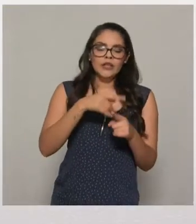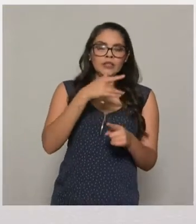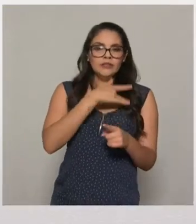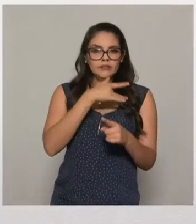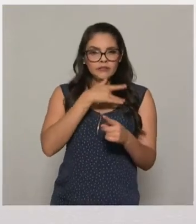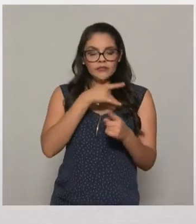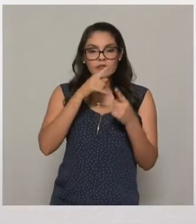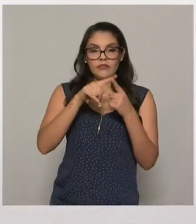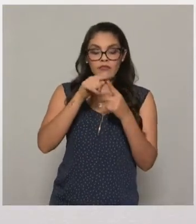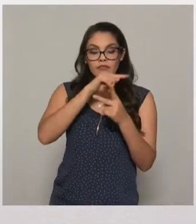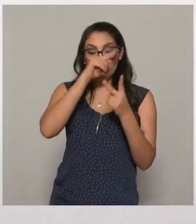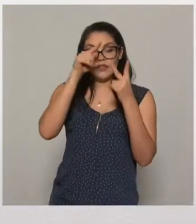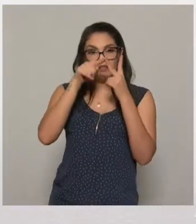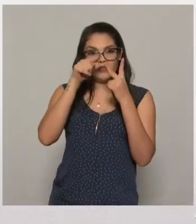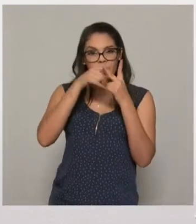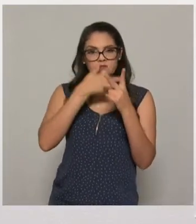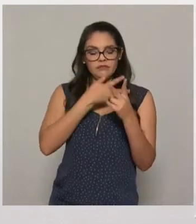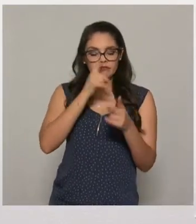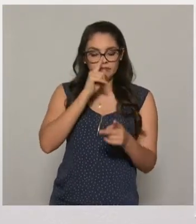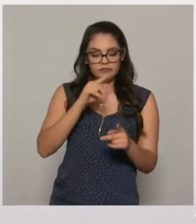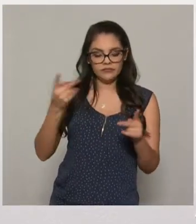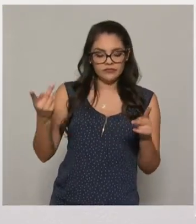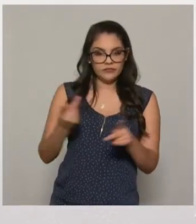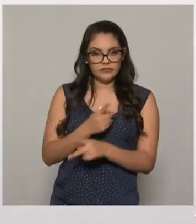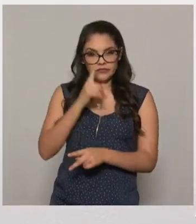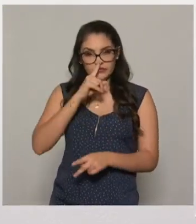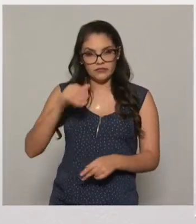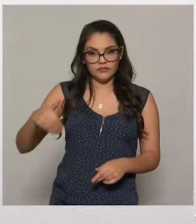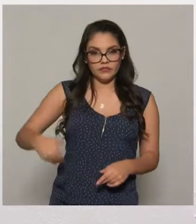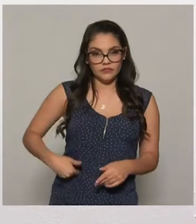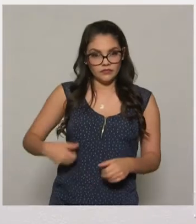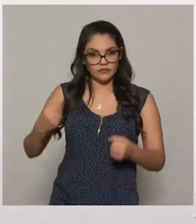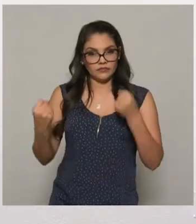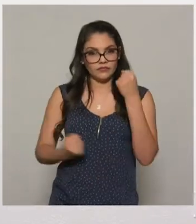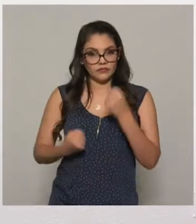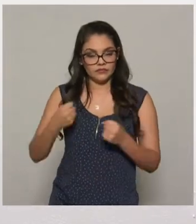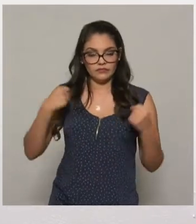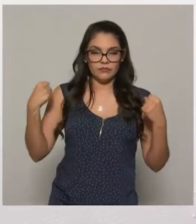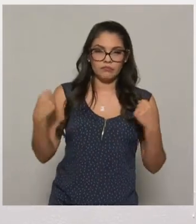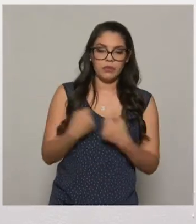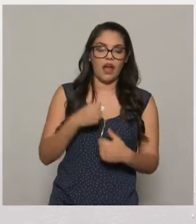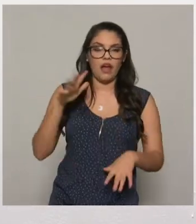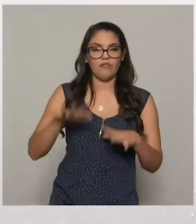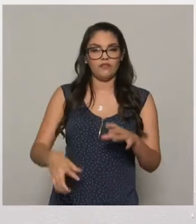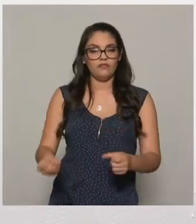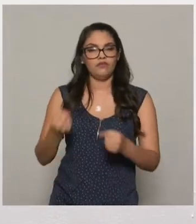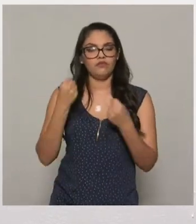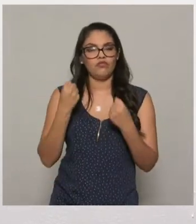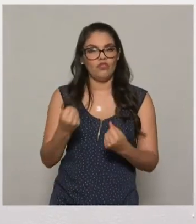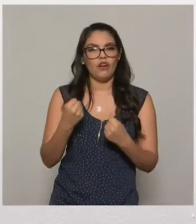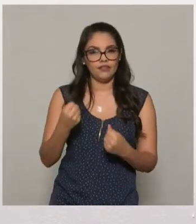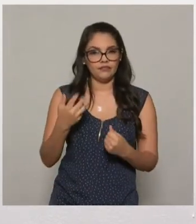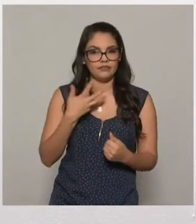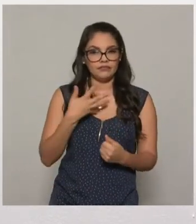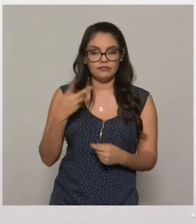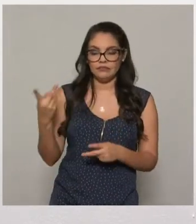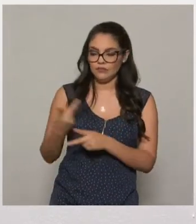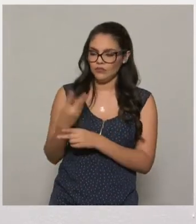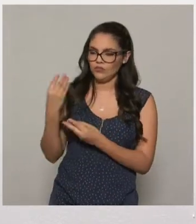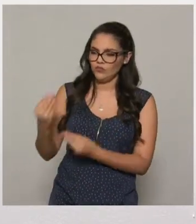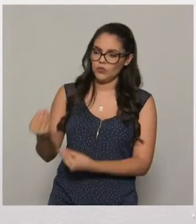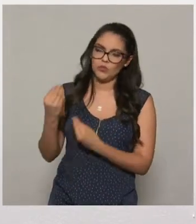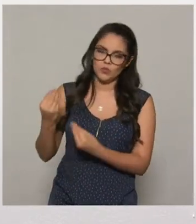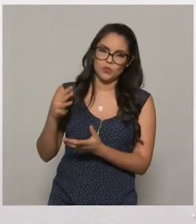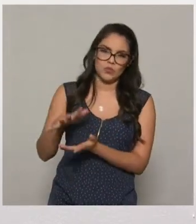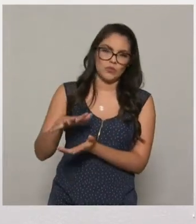cardiovasculares, y después de estas siguen los accidentes de tránsito, ¿no? Digo, tal es el impacto que tienen este tipo de eventos, que pues